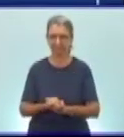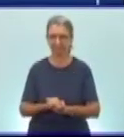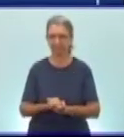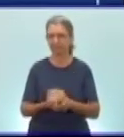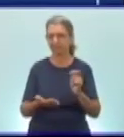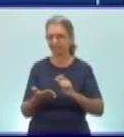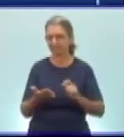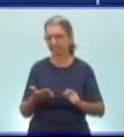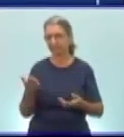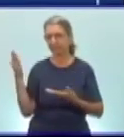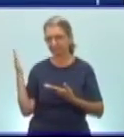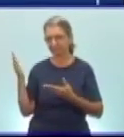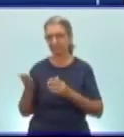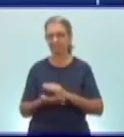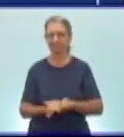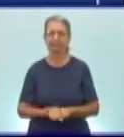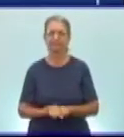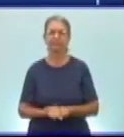tiempo para que tomen la nota.